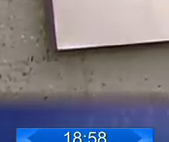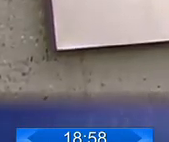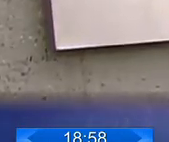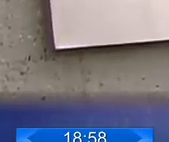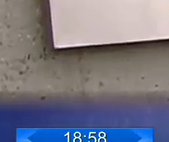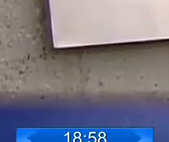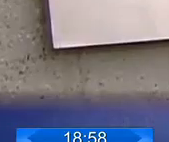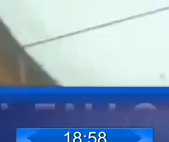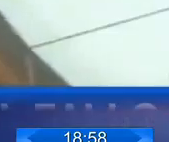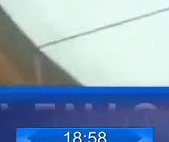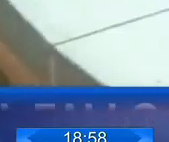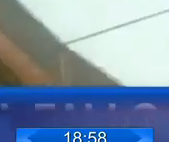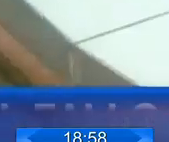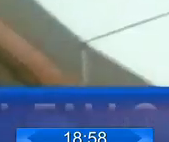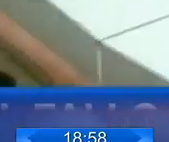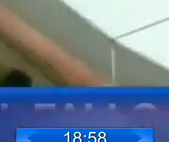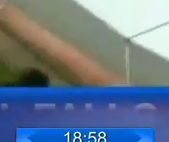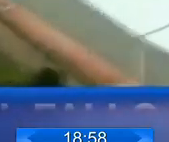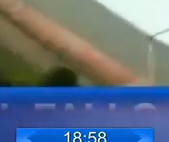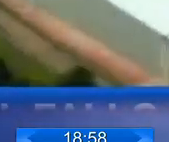para adquirir contratos.